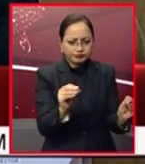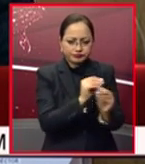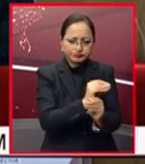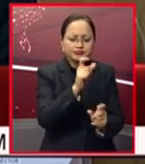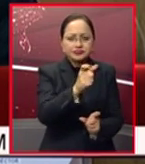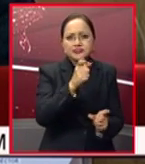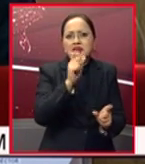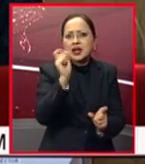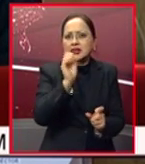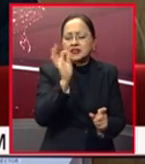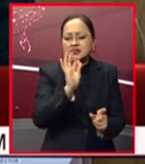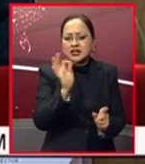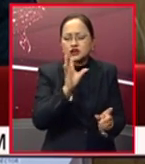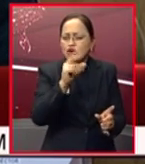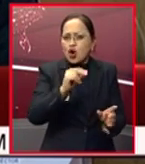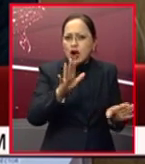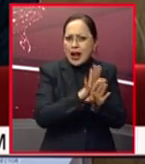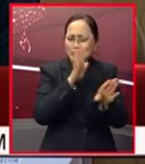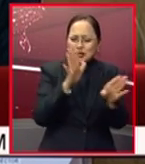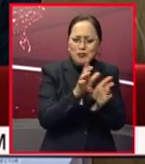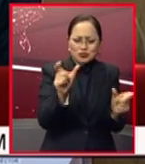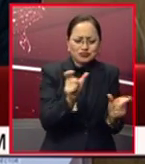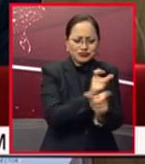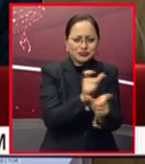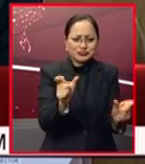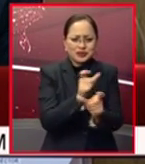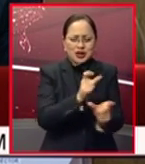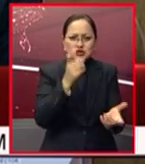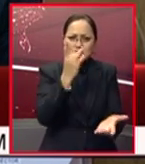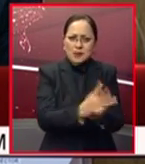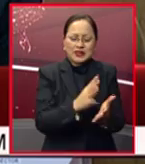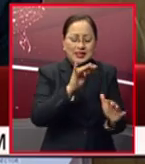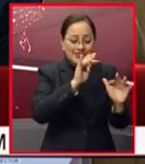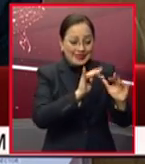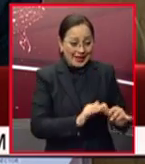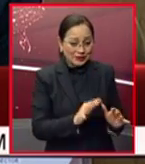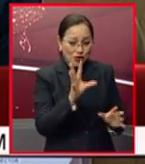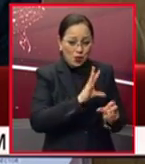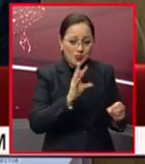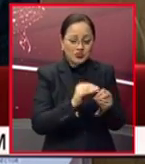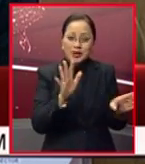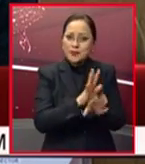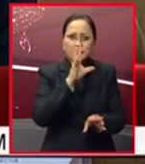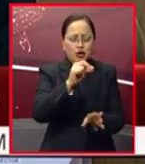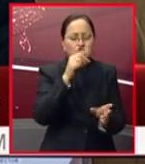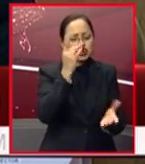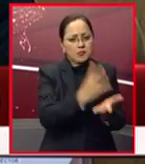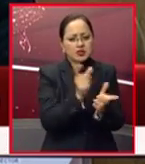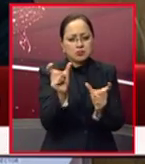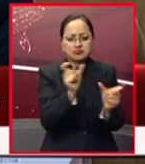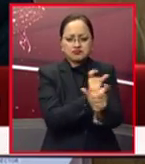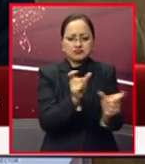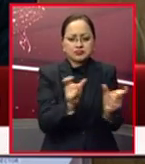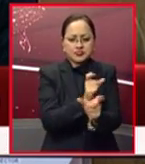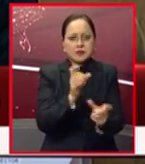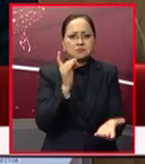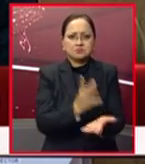algunas cosas, ni siquiera hay que hacer un cambio del texto en su conjunto, se lee de otra manera.